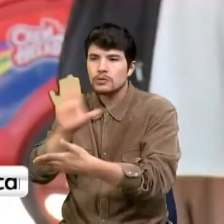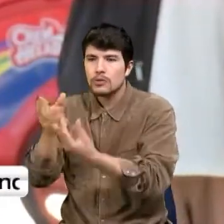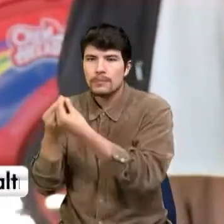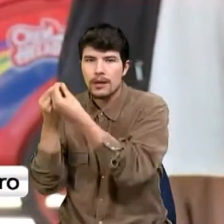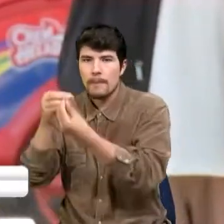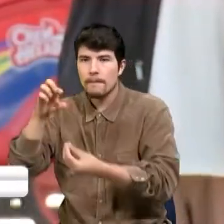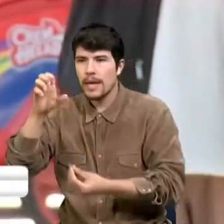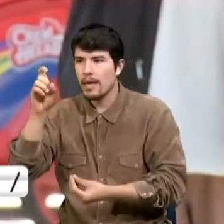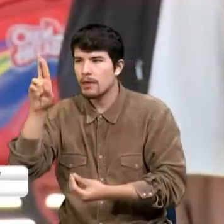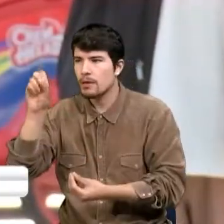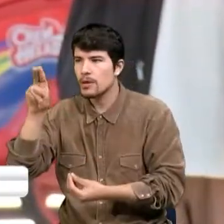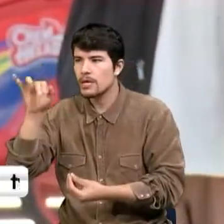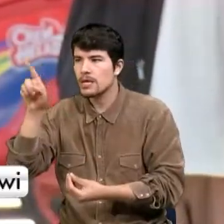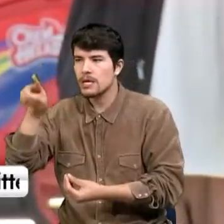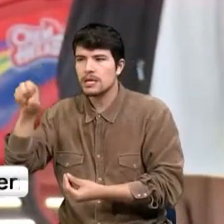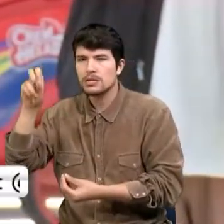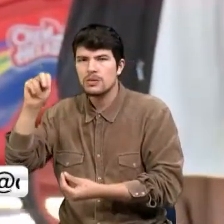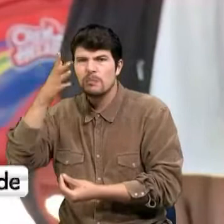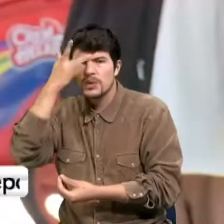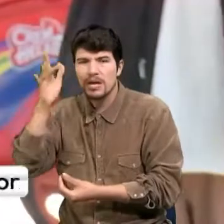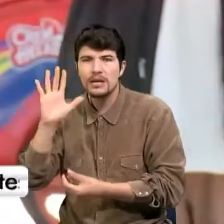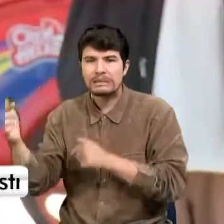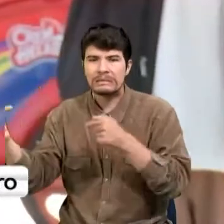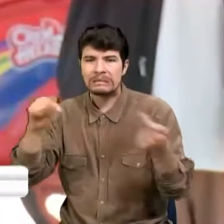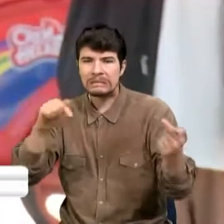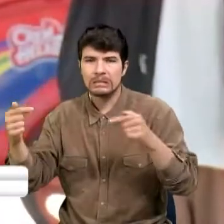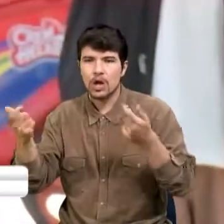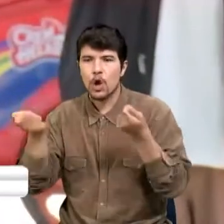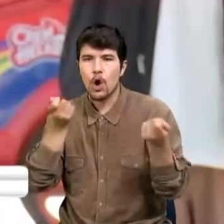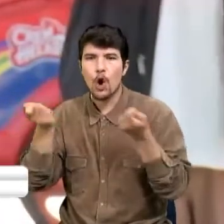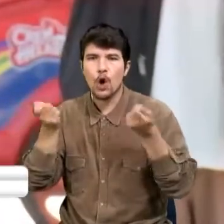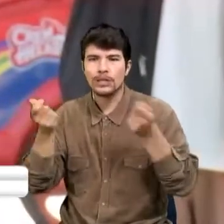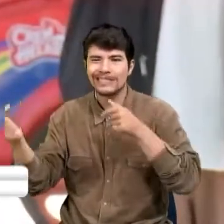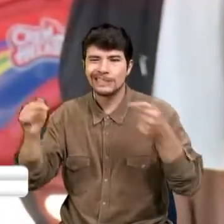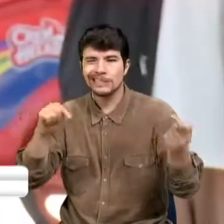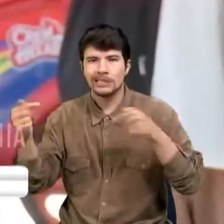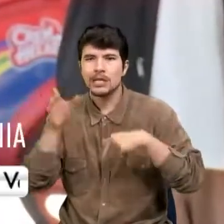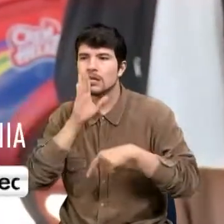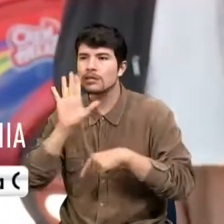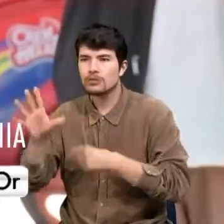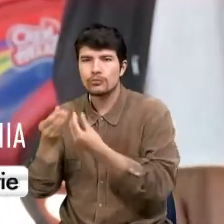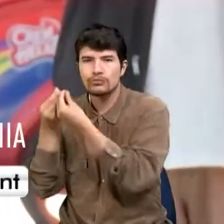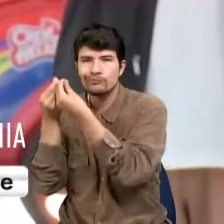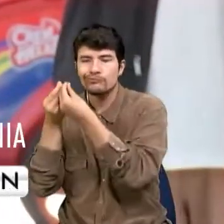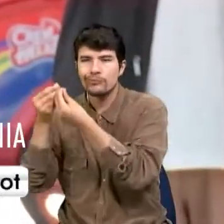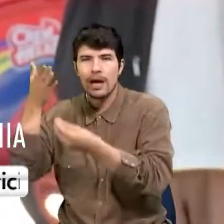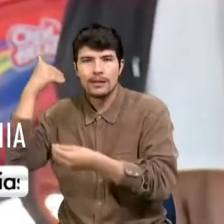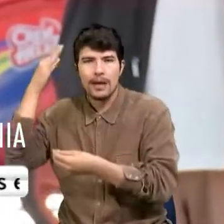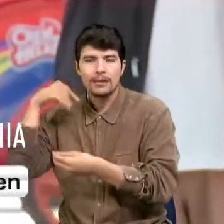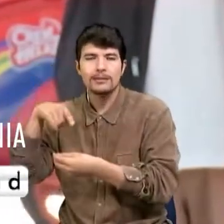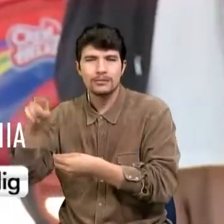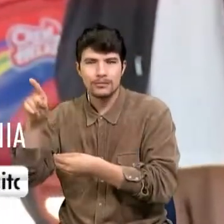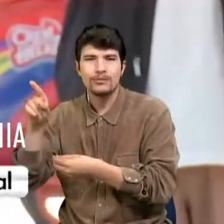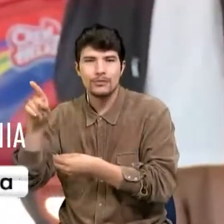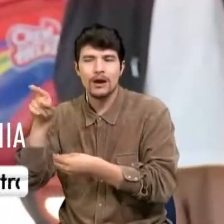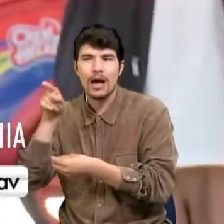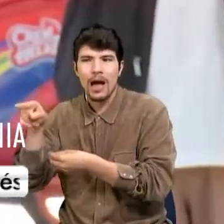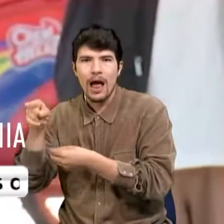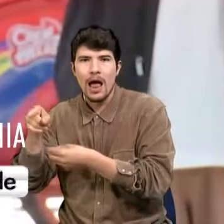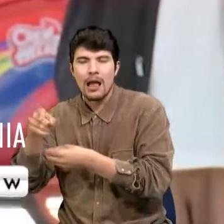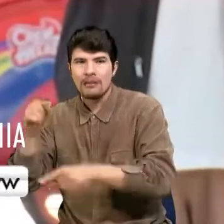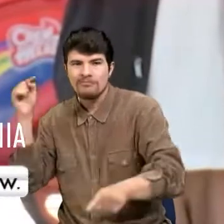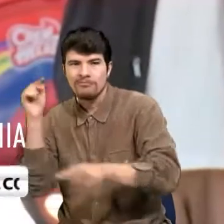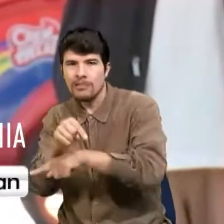mil son amaia todo radica en un debate de control que protagonizó el edil en días pasados donde se